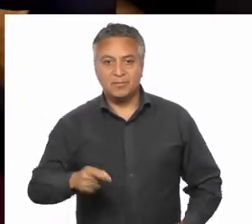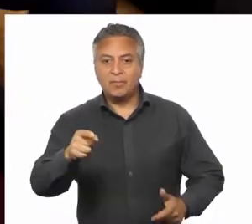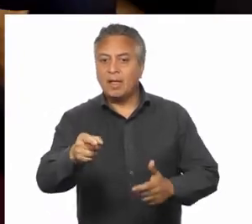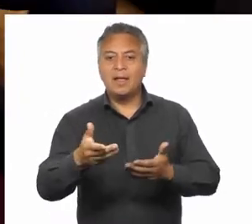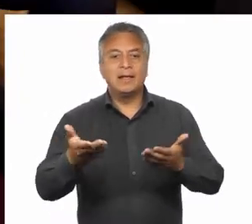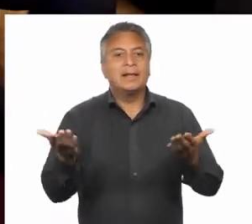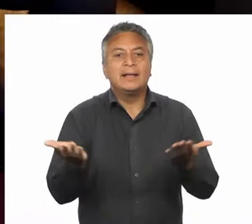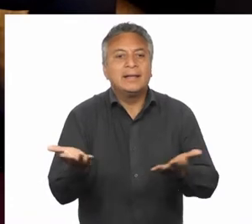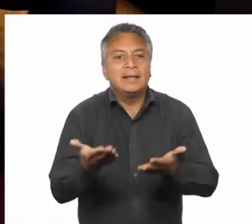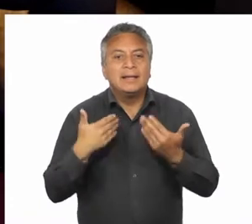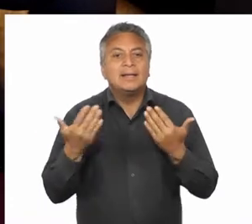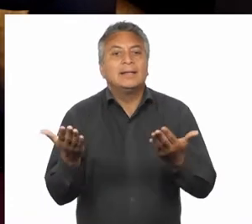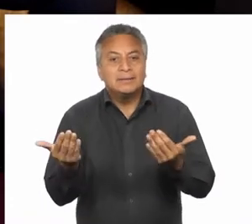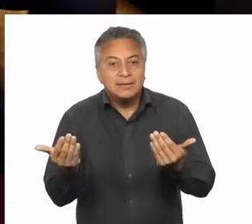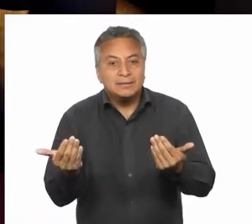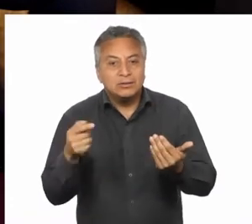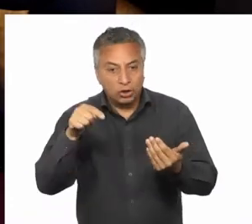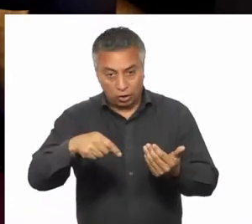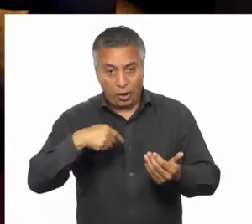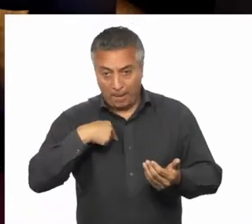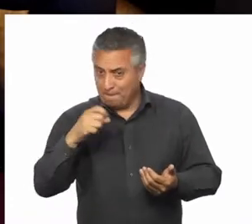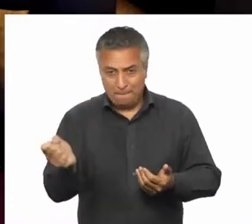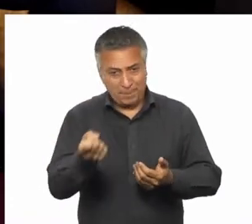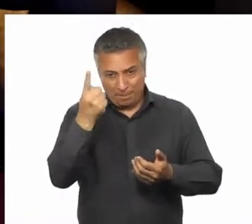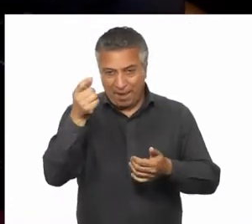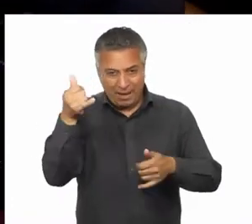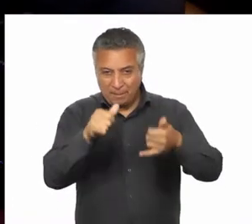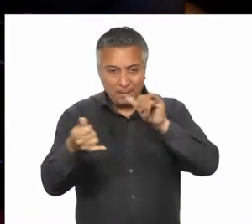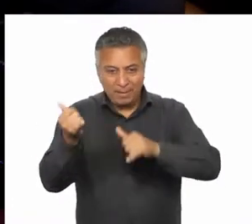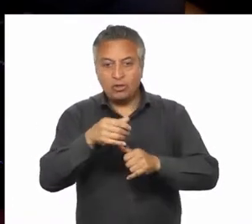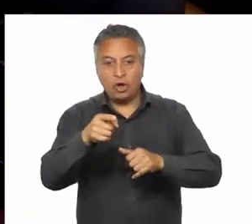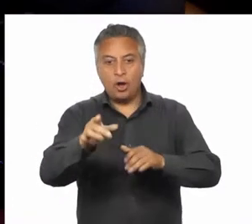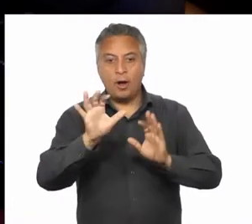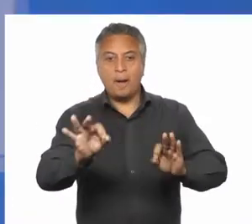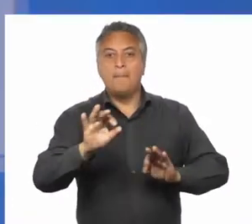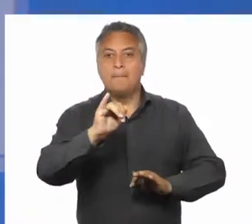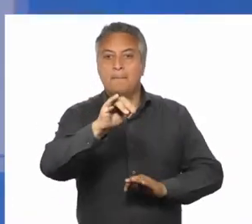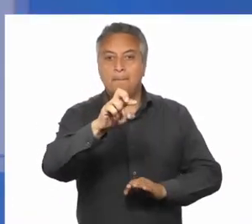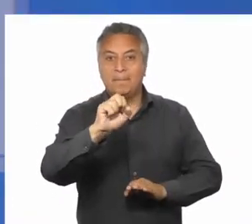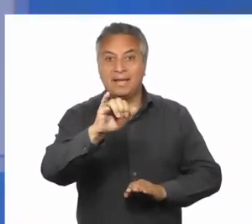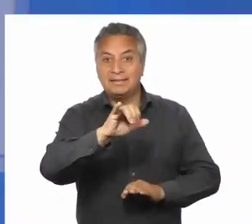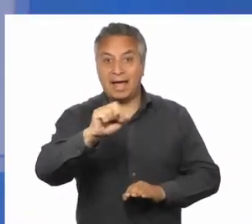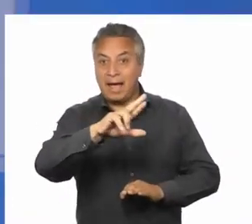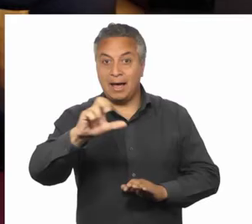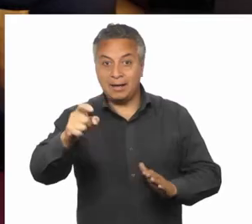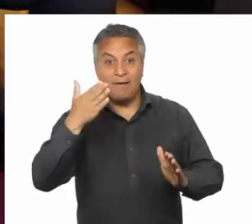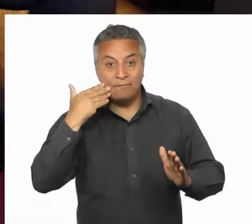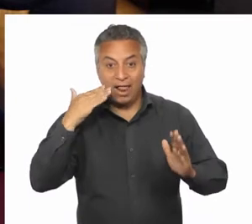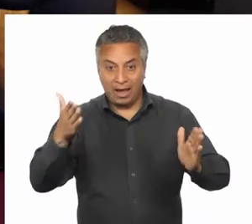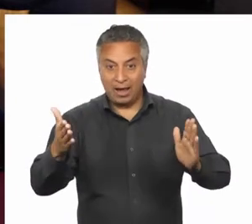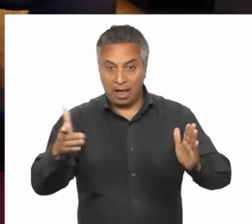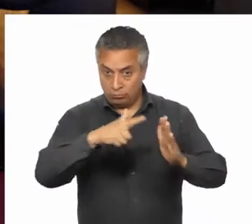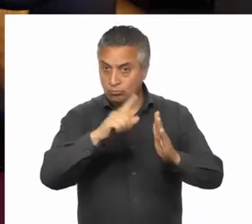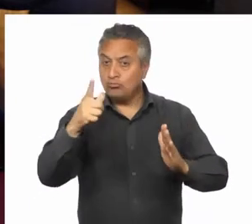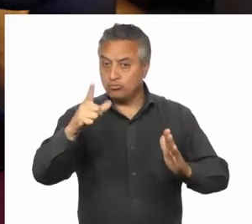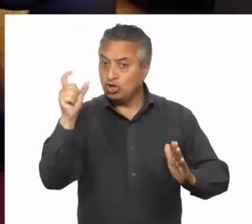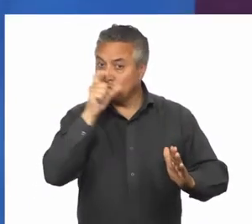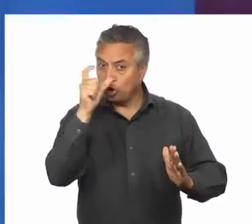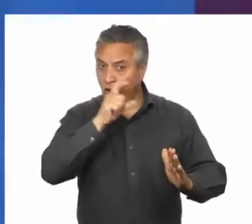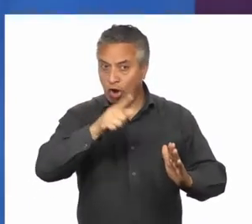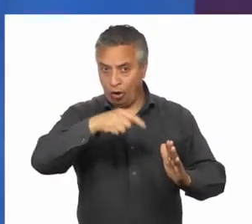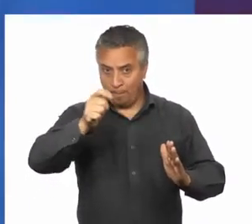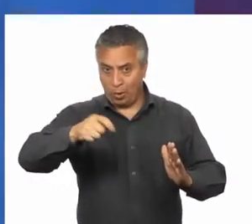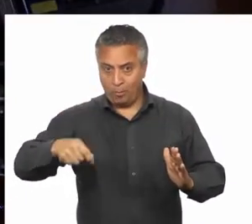¿Qué vamos a necesitar para nuestro primer experimento? Una pizarra blanca, un plumón